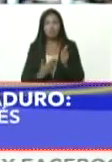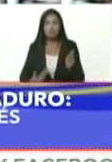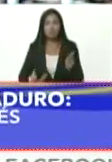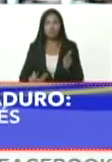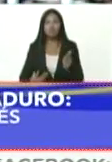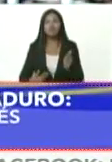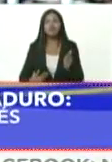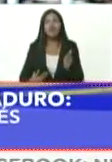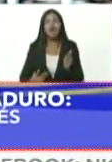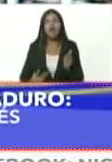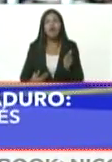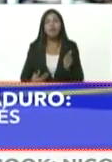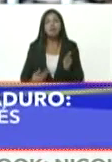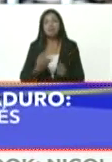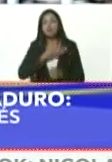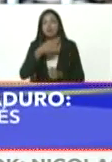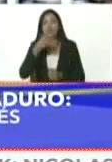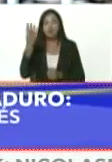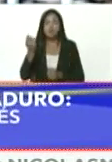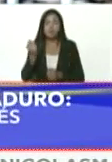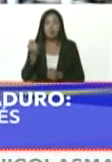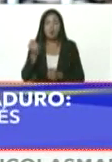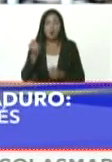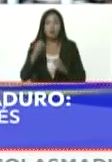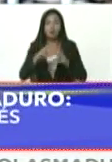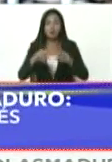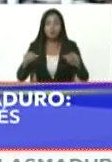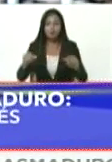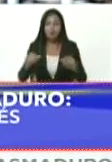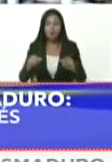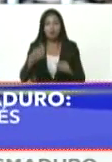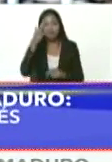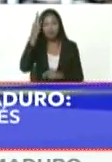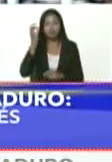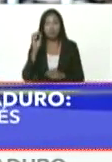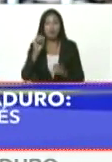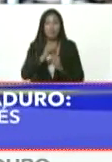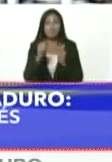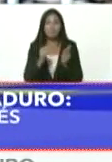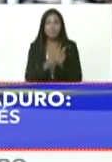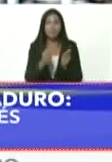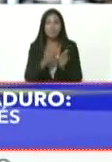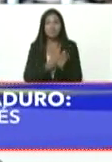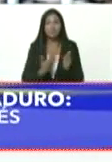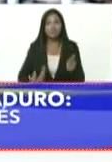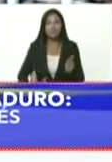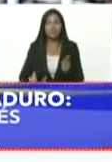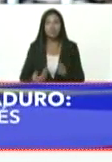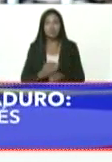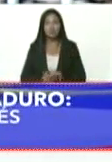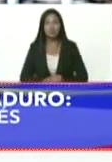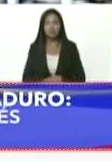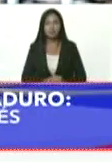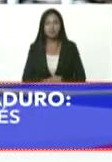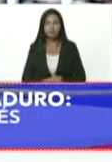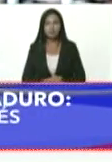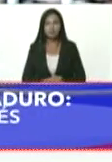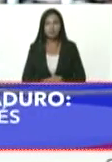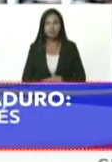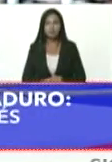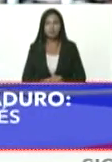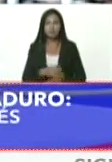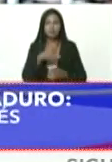territorial. Primer punto de la agenda del Consejo de Vicepresidentes próximo, señora vicepresidenta.